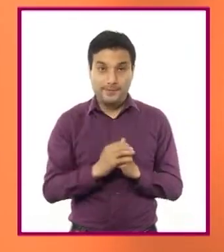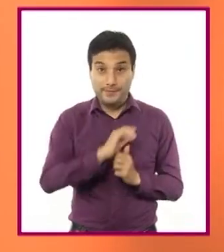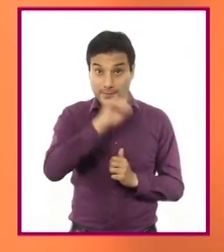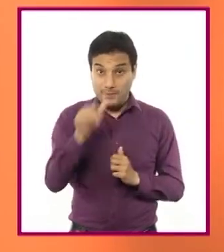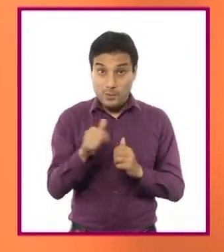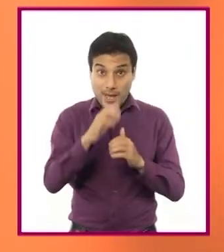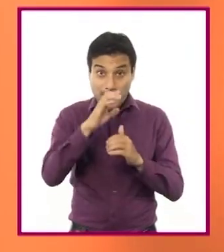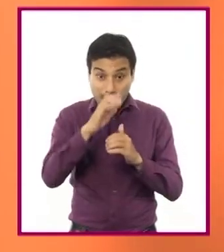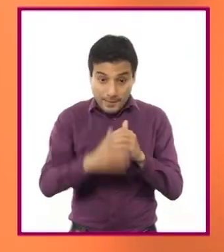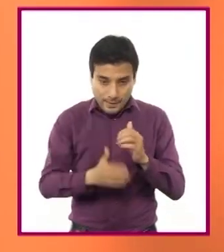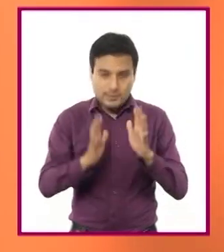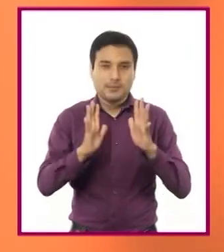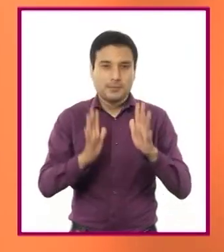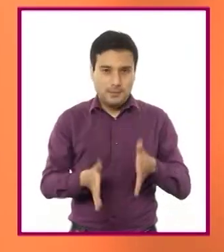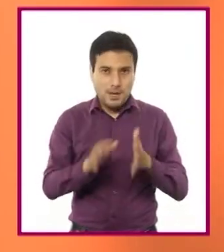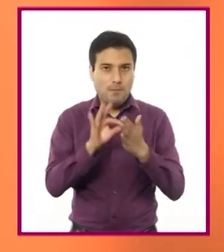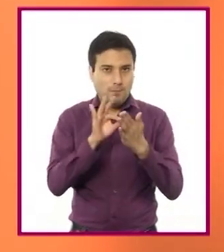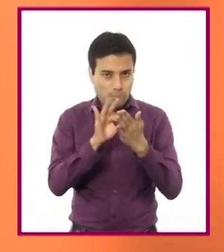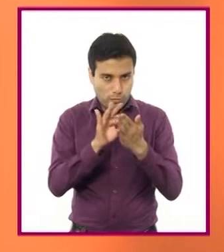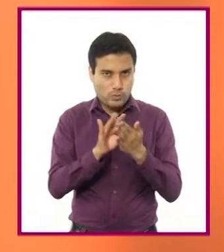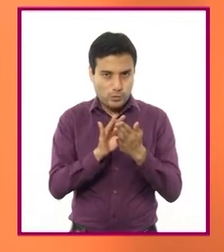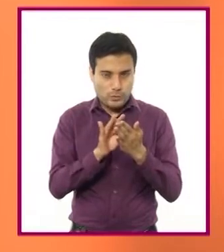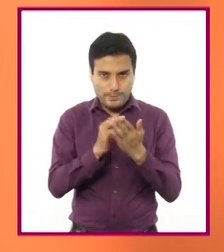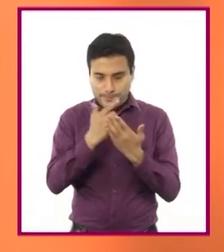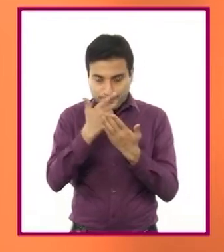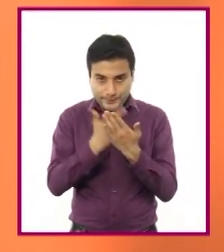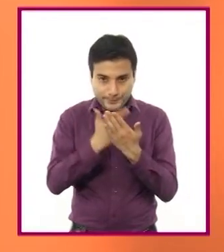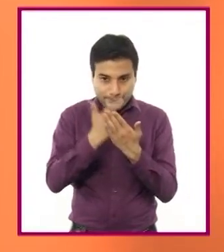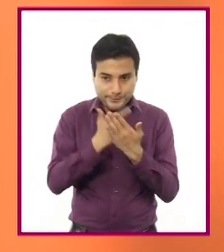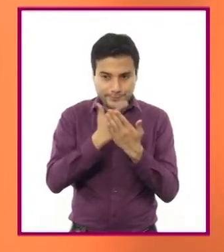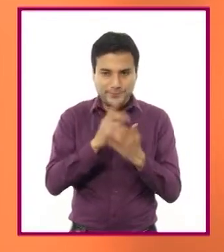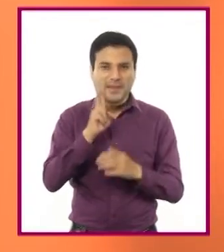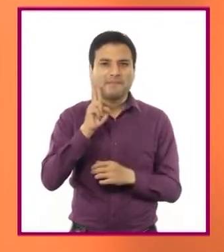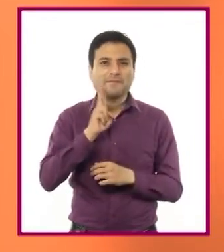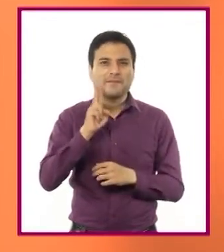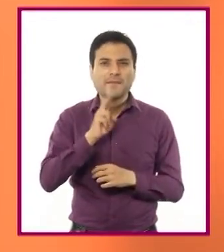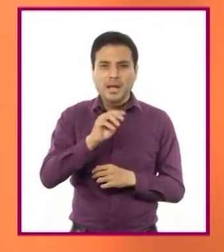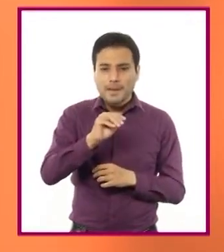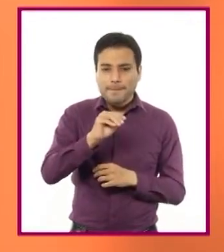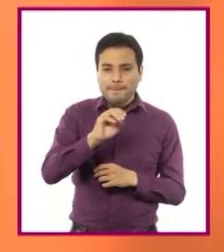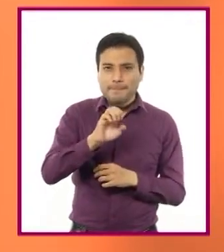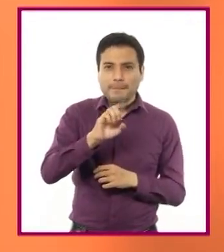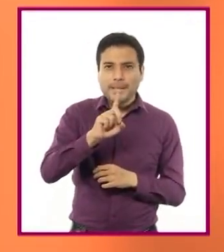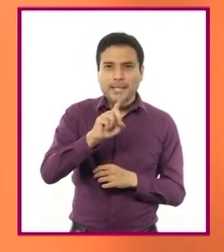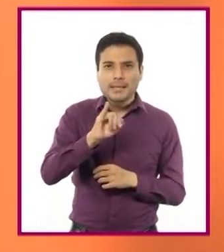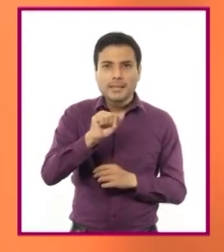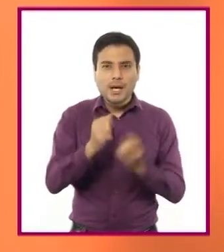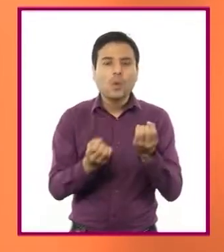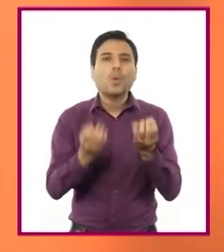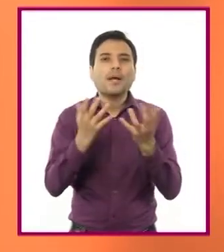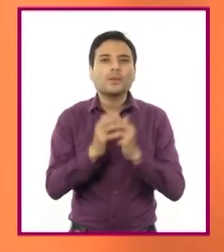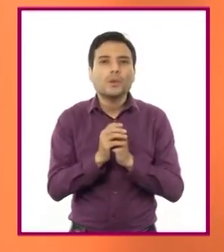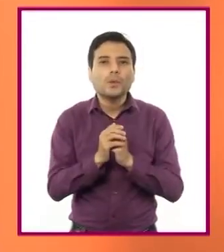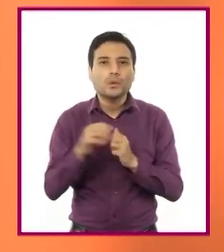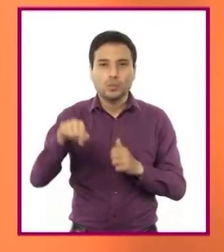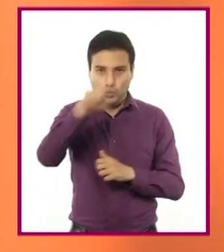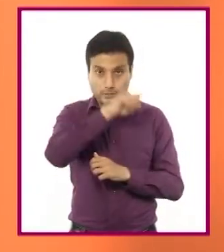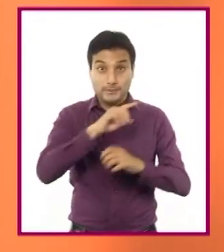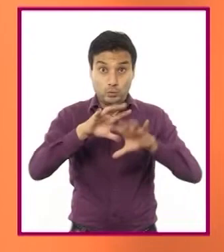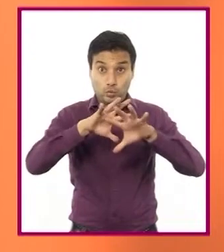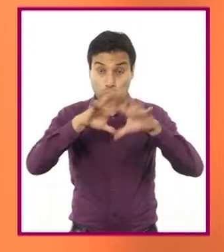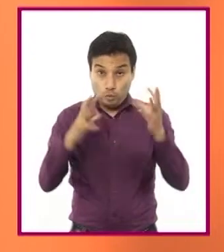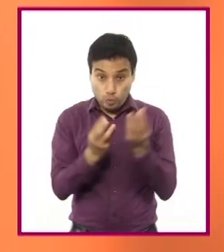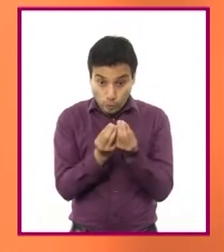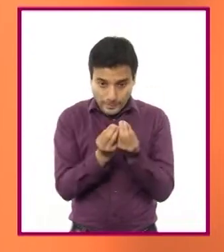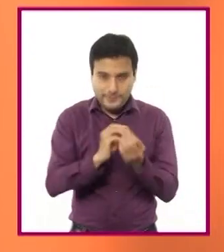obtuvieron distintos puntajes. Determinen la media aritmética de cada puntaje sumando todos los puntos